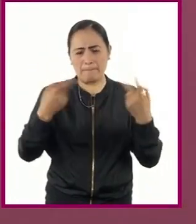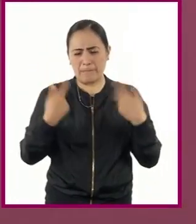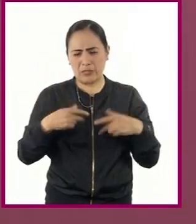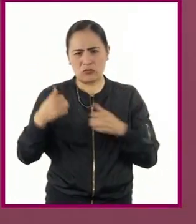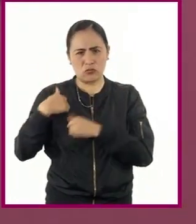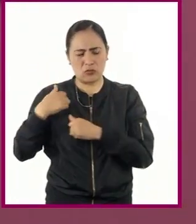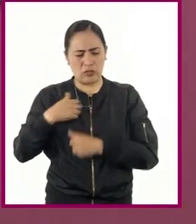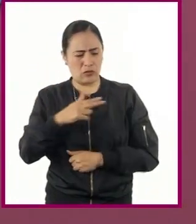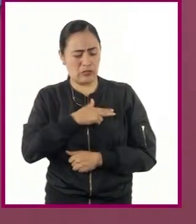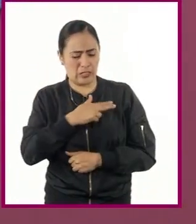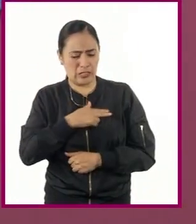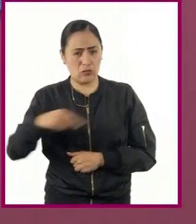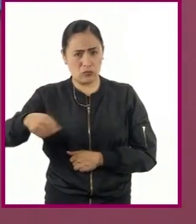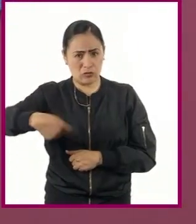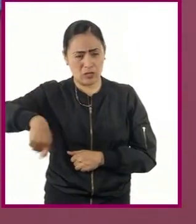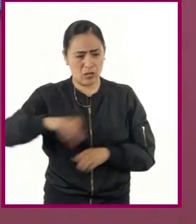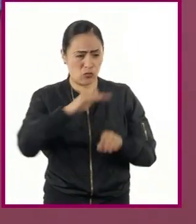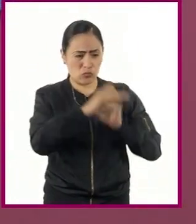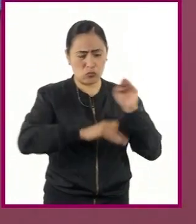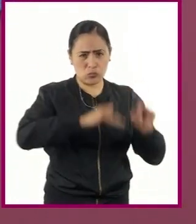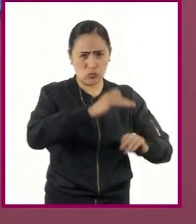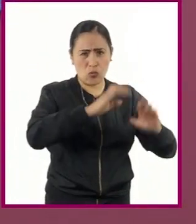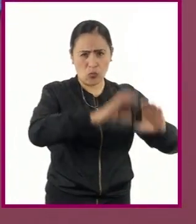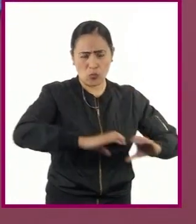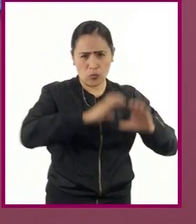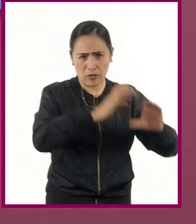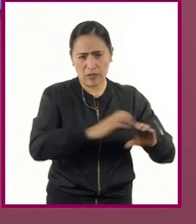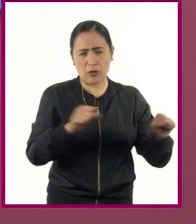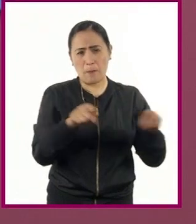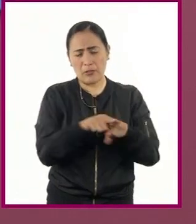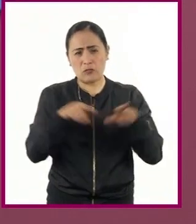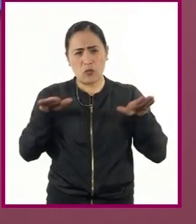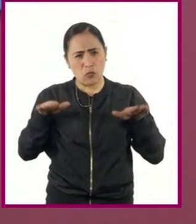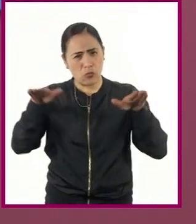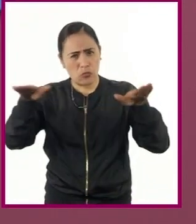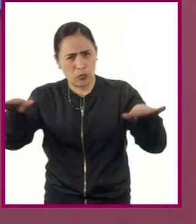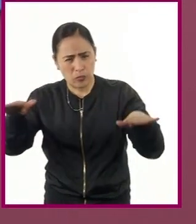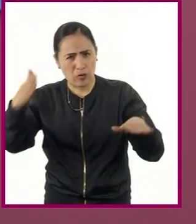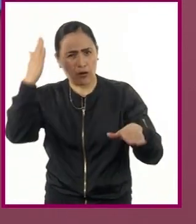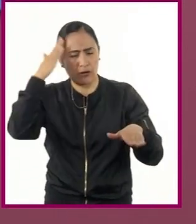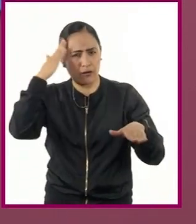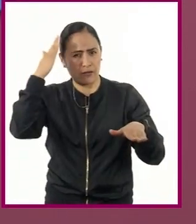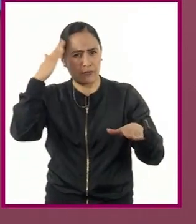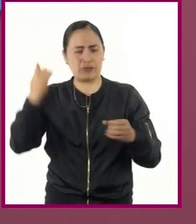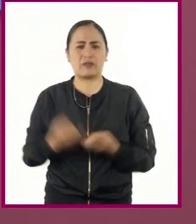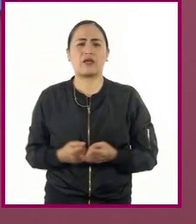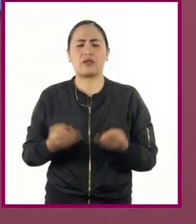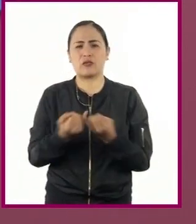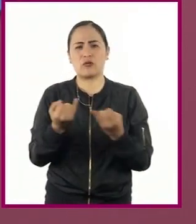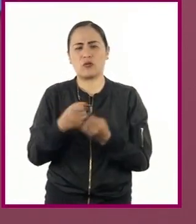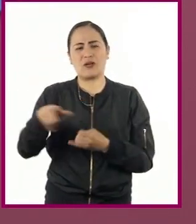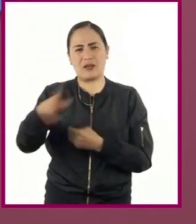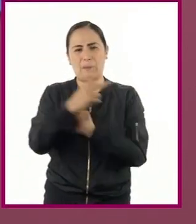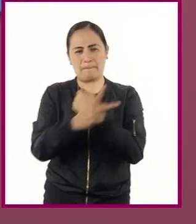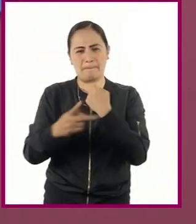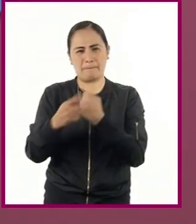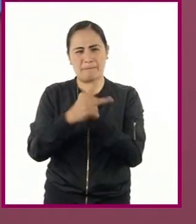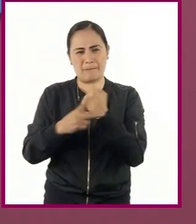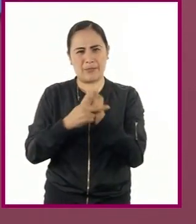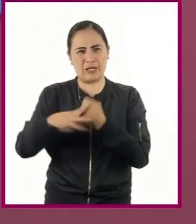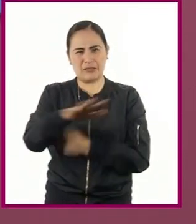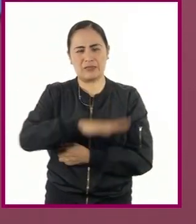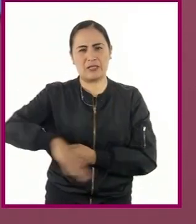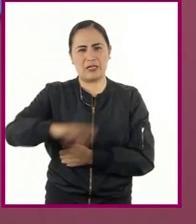de batalla, también como pilotos en distintos ejércitos, destacando las del ejército soviético. Colaboraron